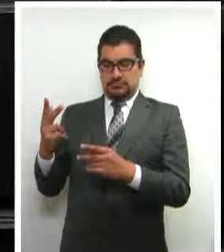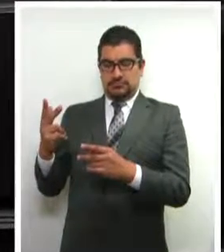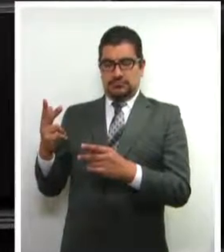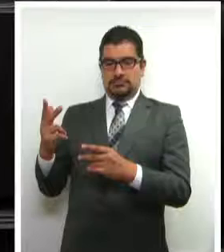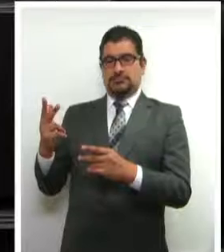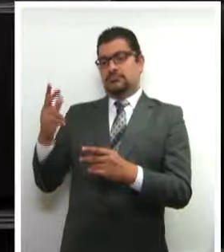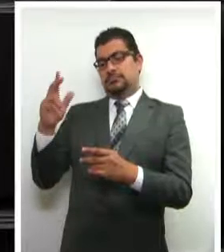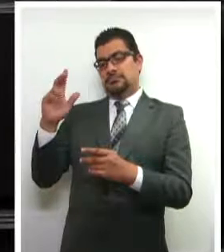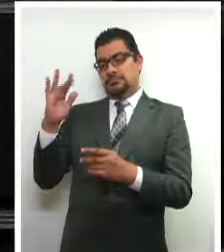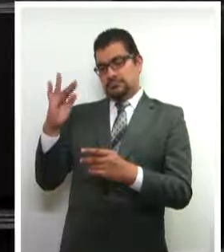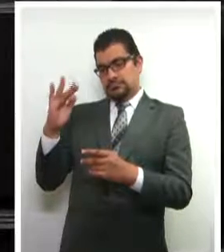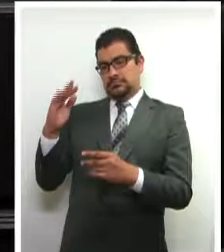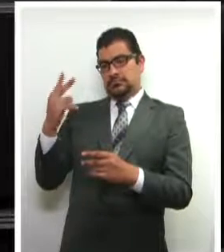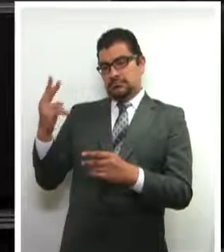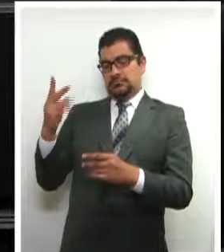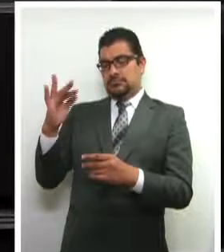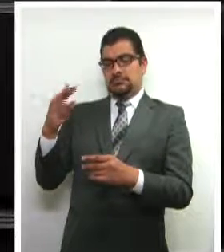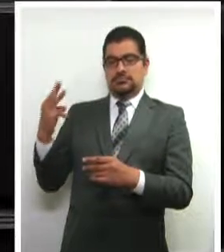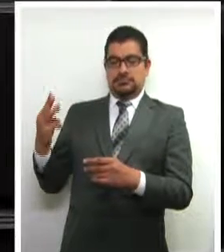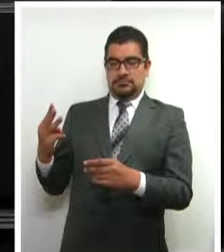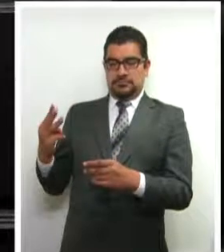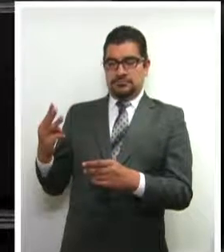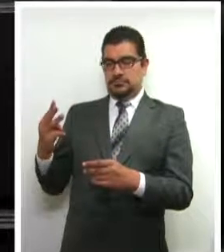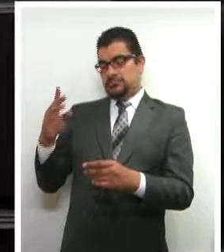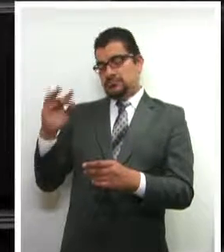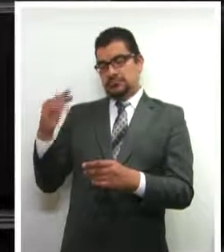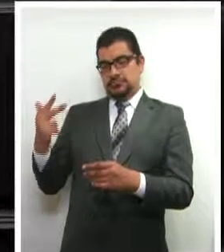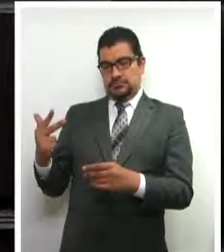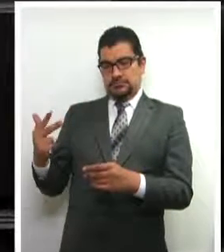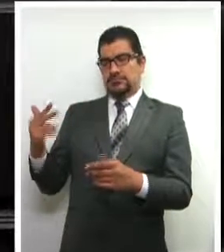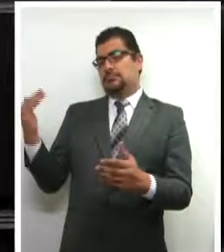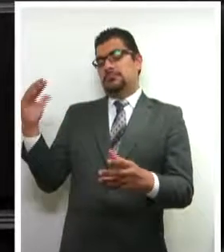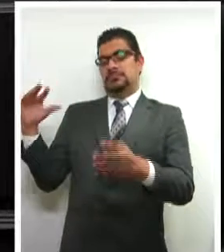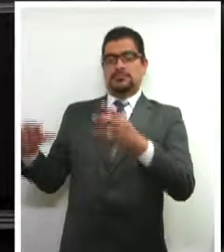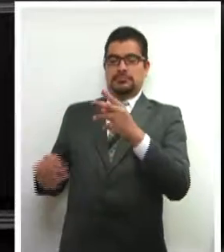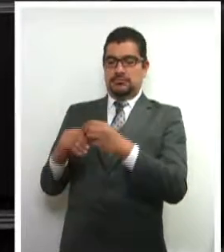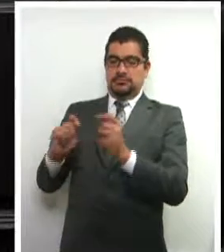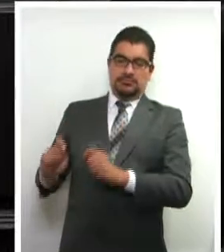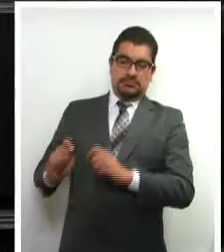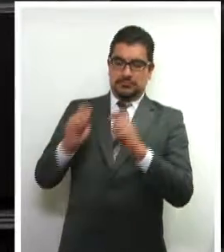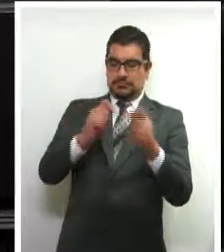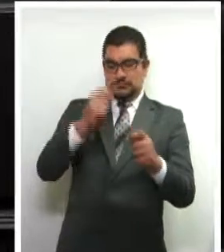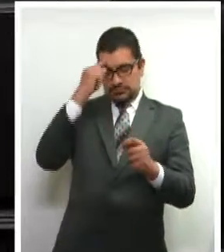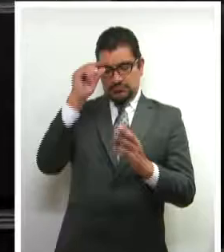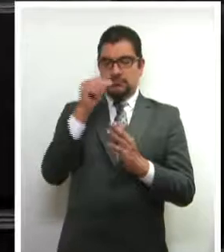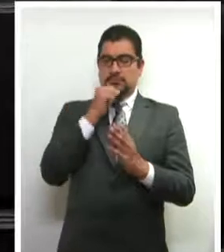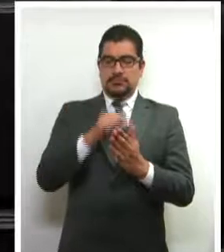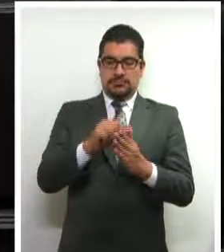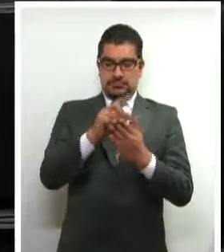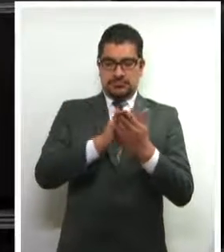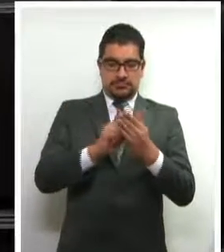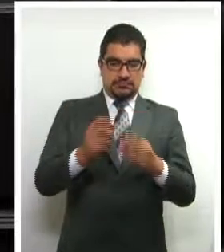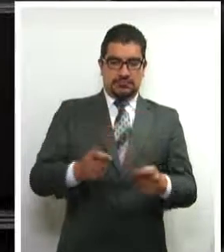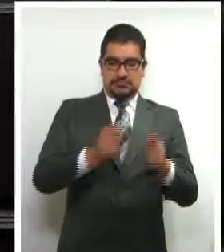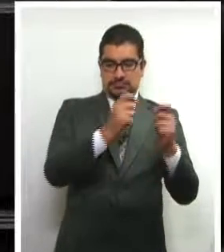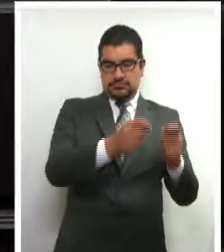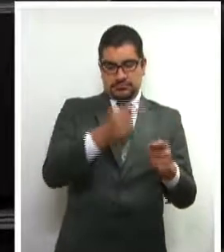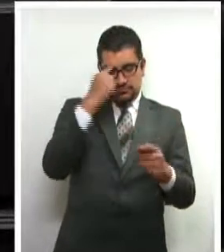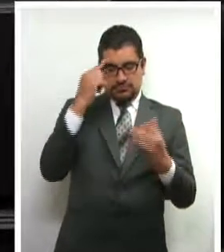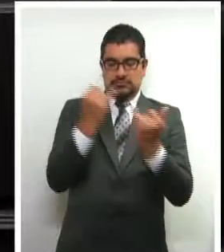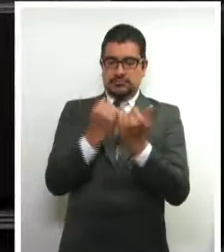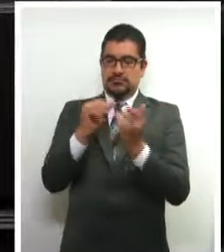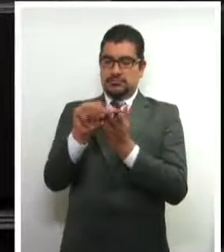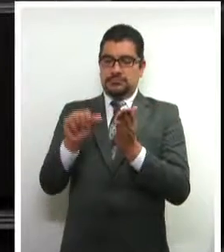38, 52 y 58 se turna a la Comisión de Carta de Derechos. El